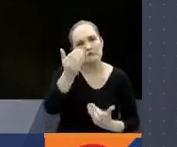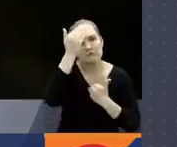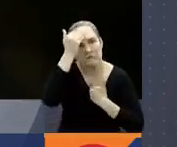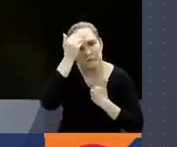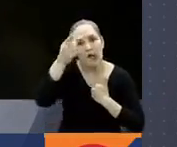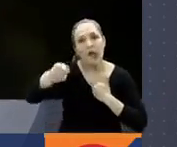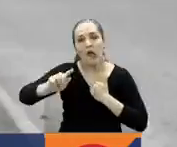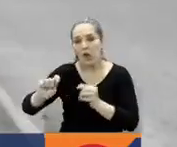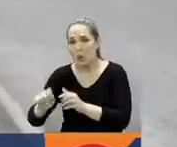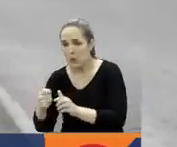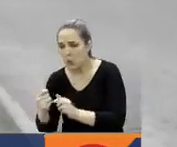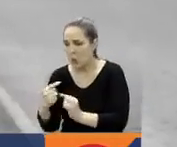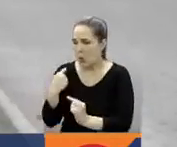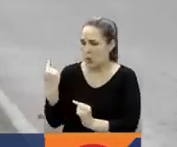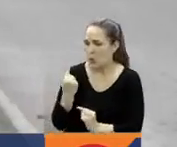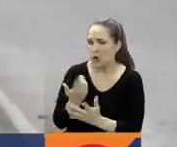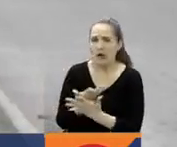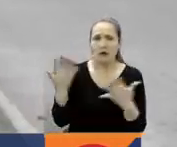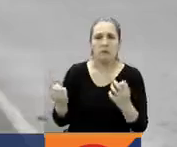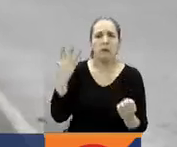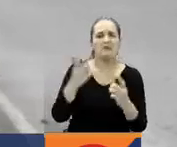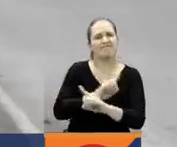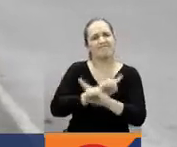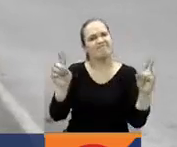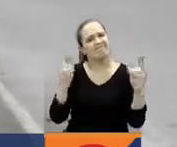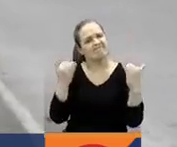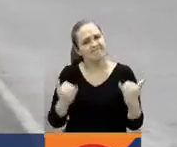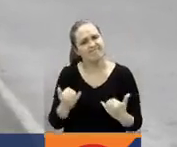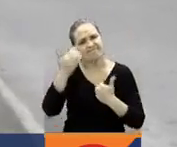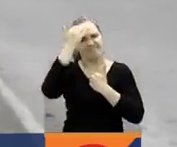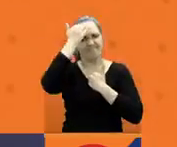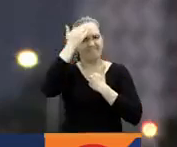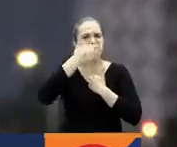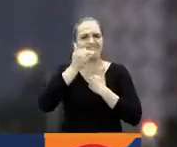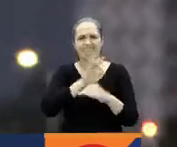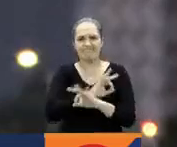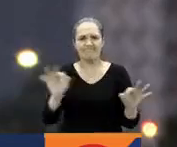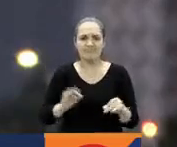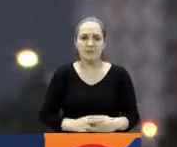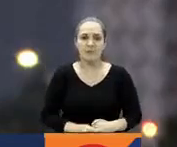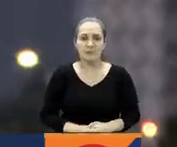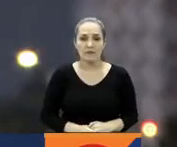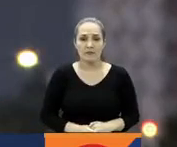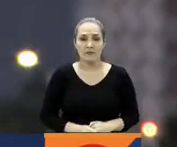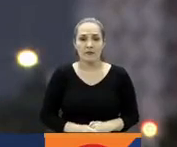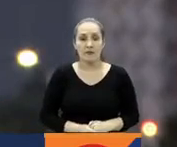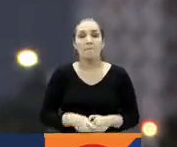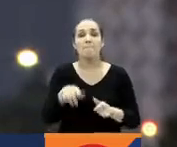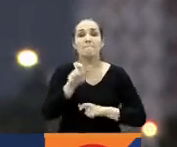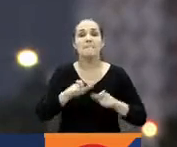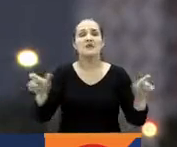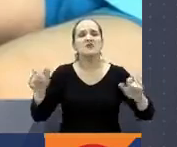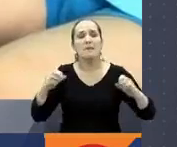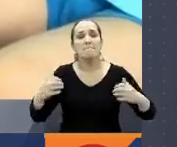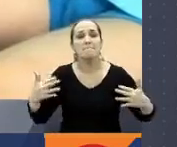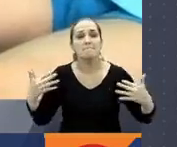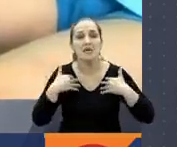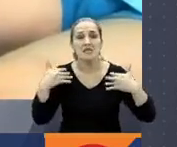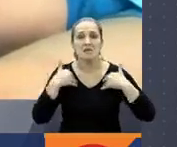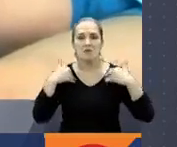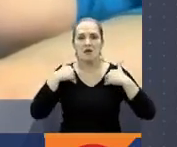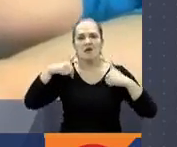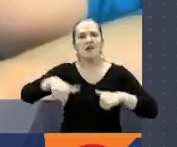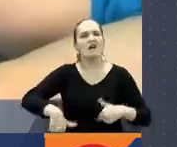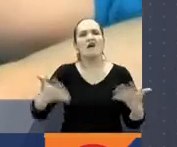no manipular estos elementos durante esta temporada de Navidad y de fin de año. 30 personas son víctimas por quemaduras con pólvora en Bogotá,